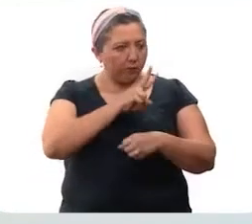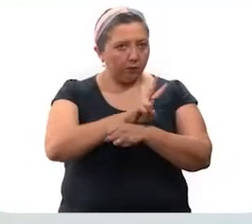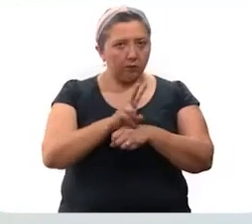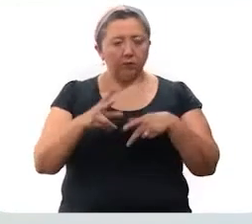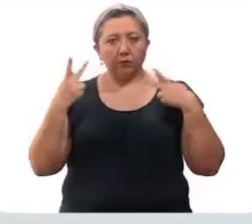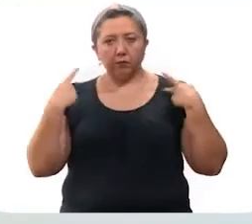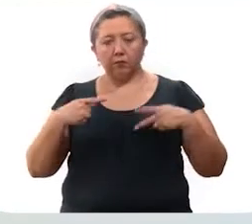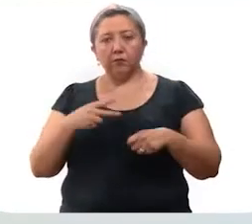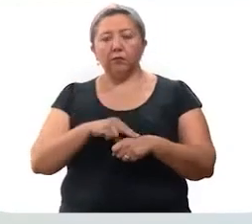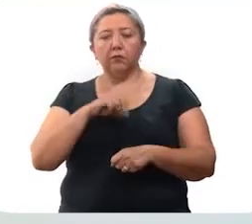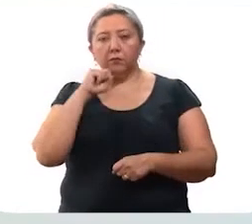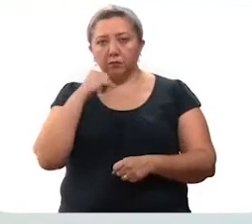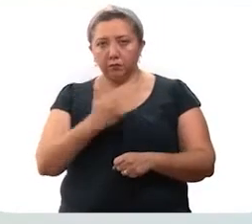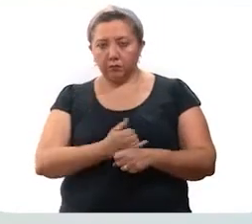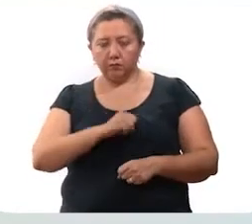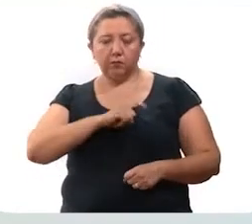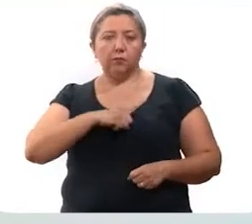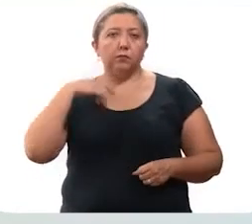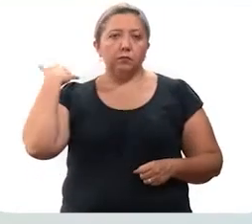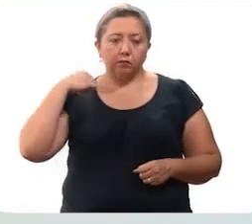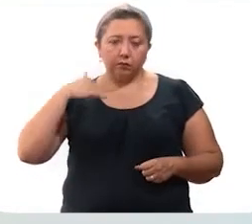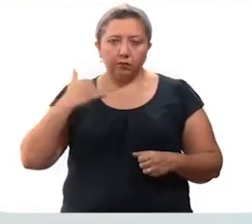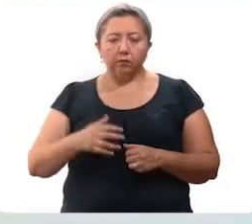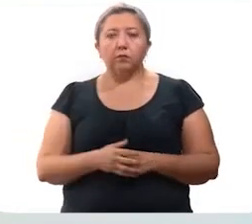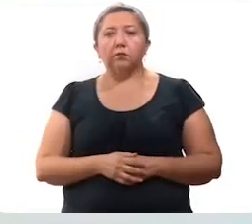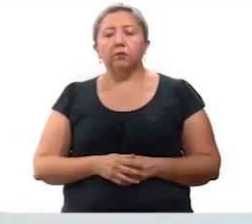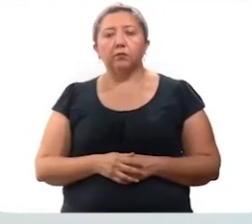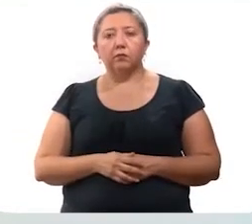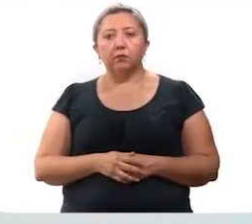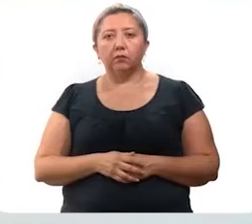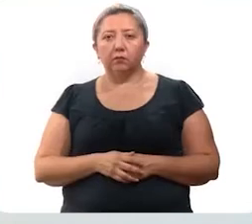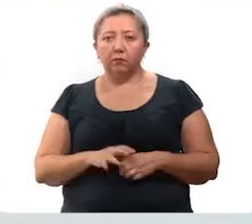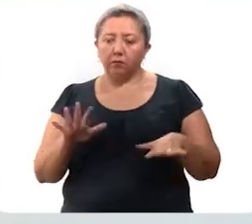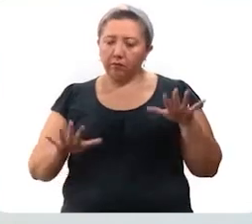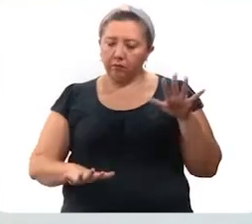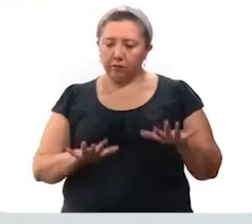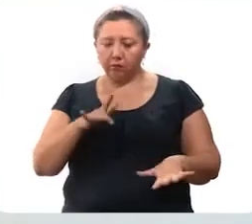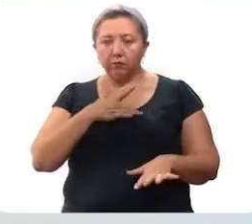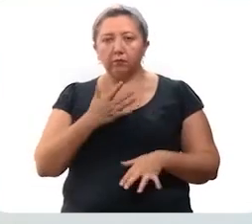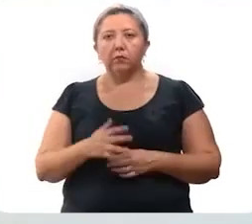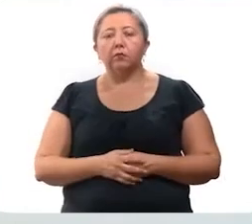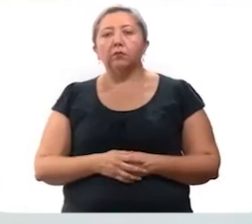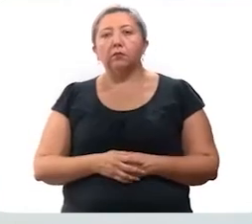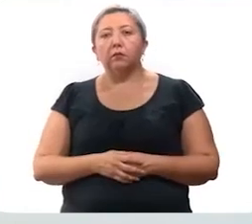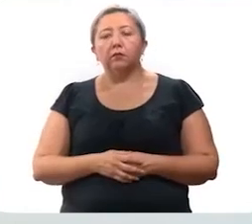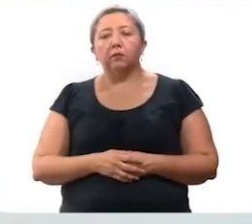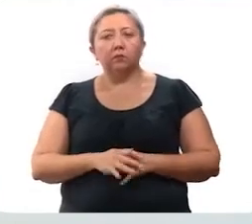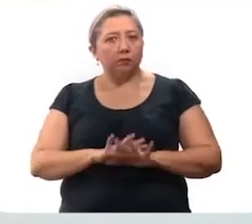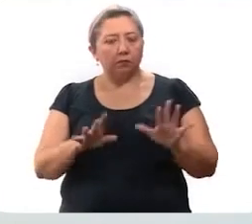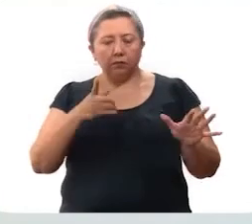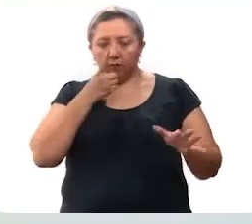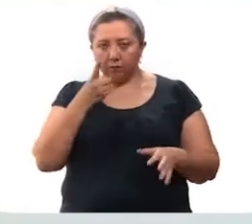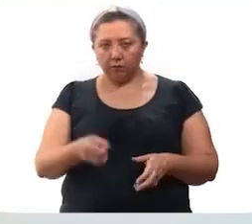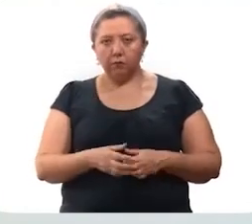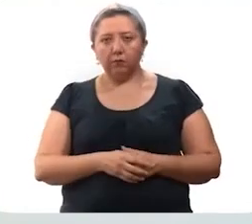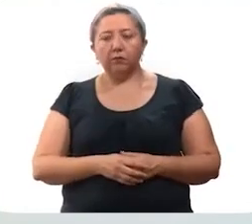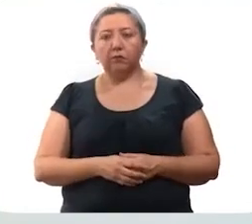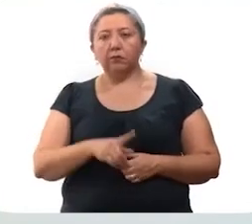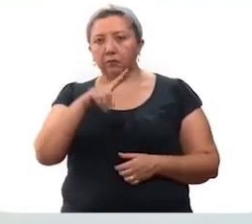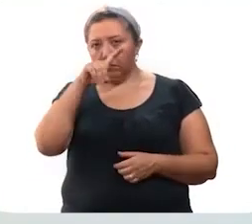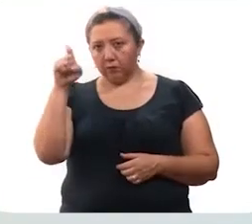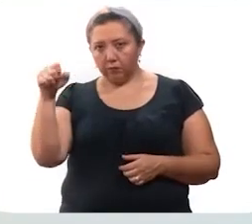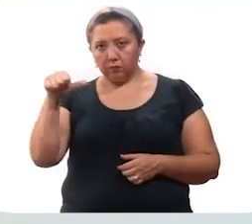aislados, monitoreados por personal médico de los servicios de salud de Yucatán, presentan síntomas leves. Como ya se